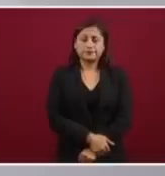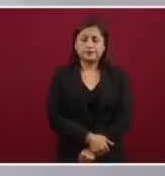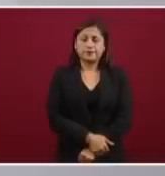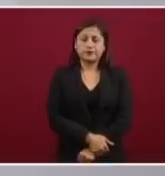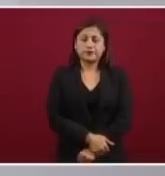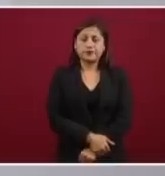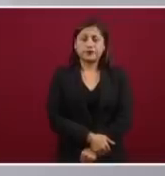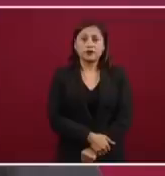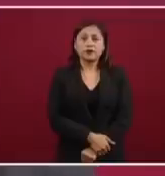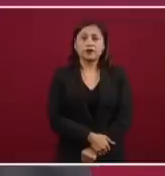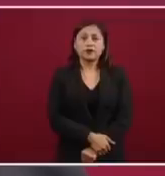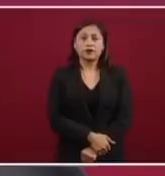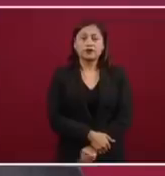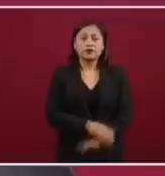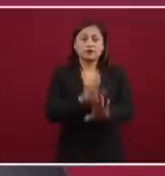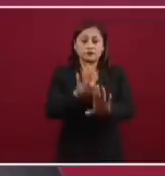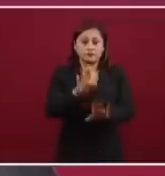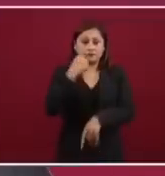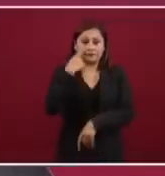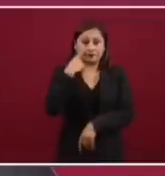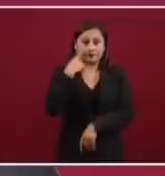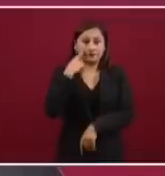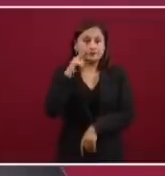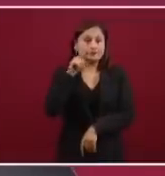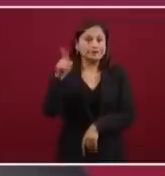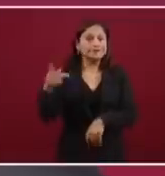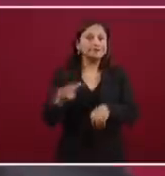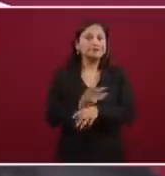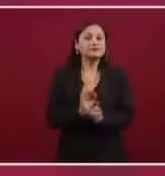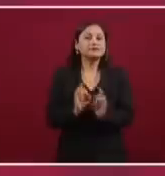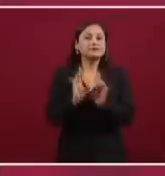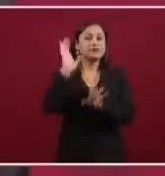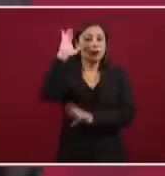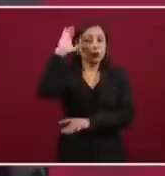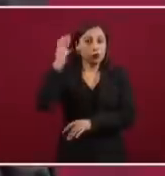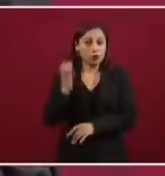Esto de Culiacán ayudó muchísimo en ese sentido,